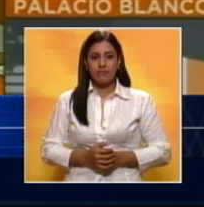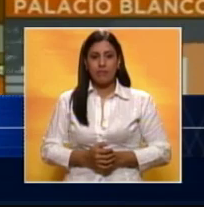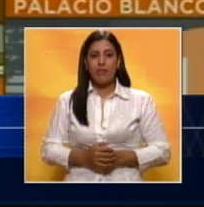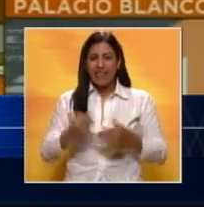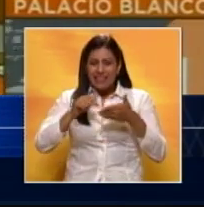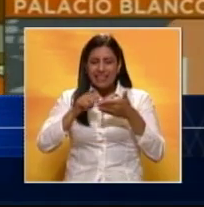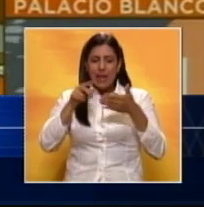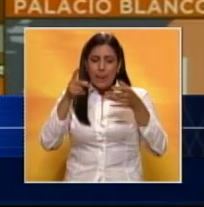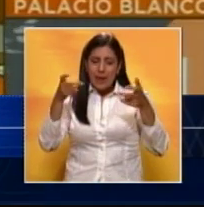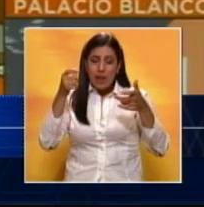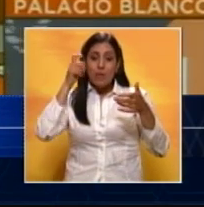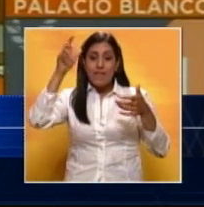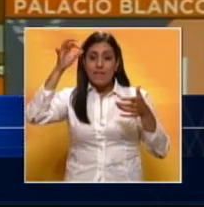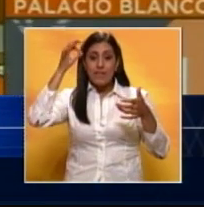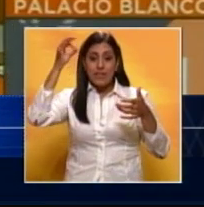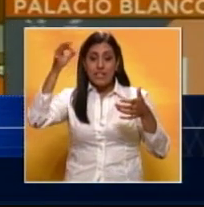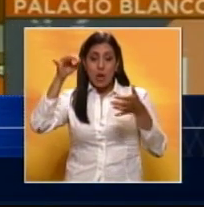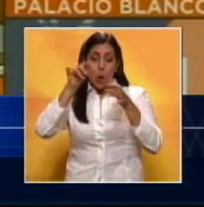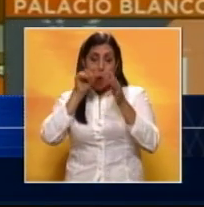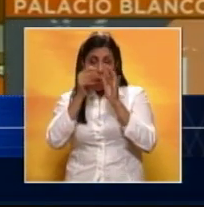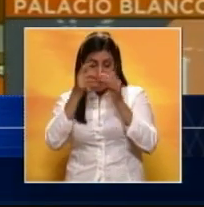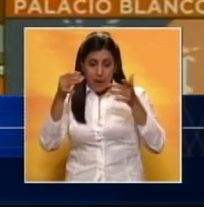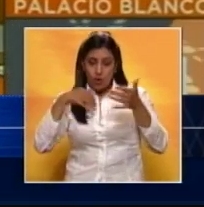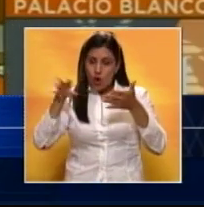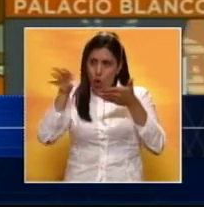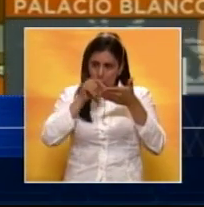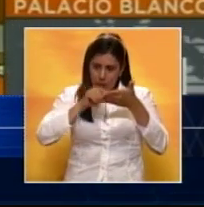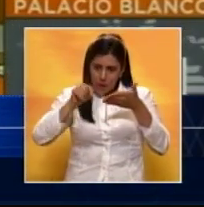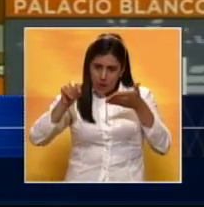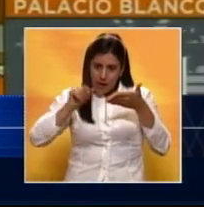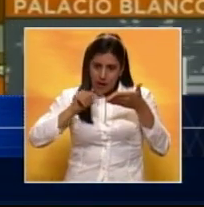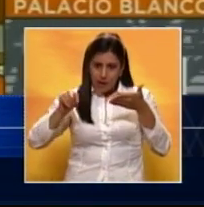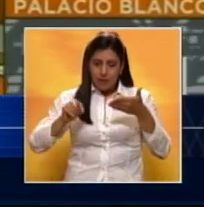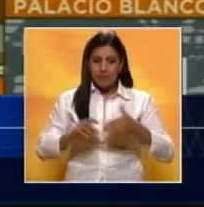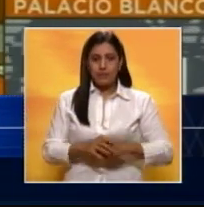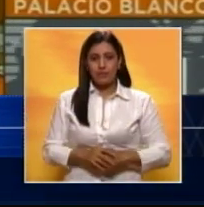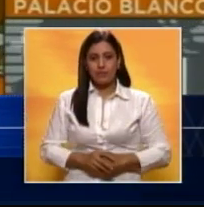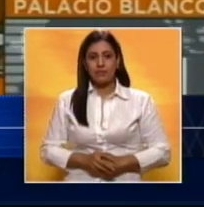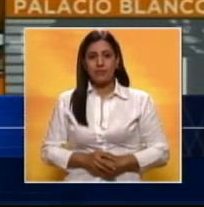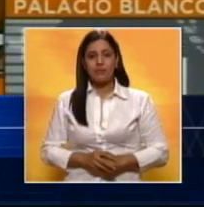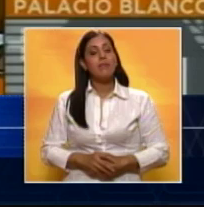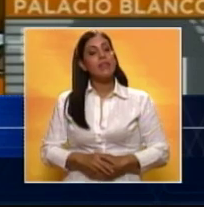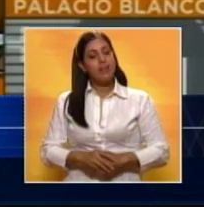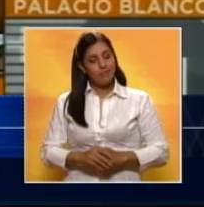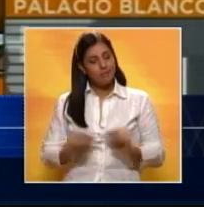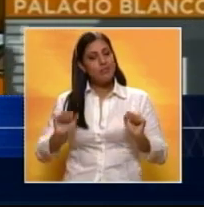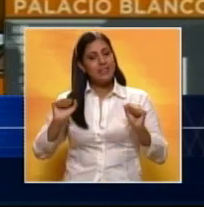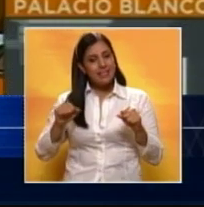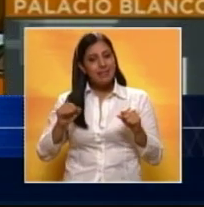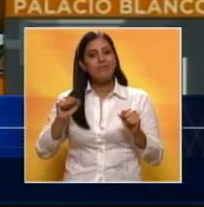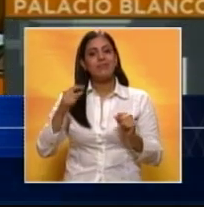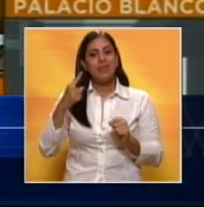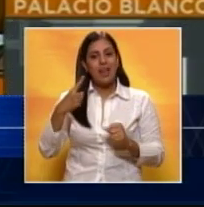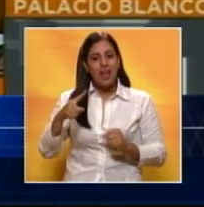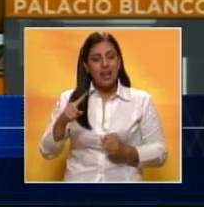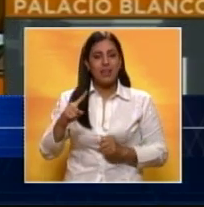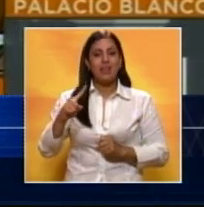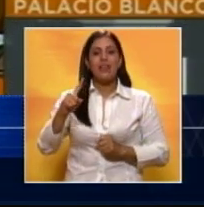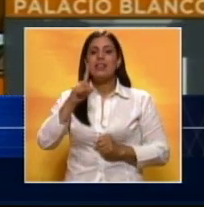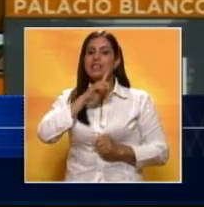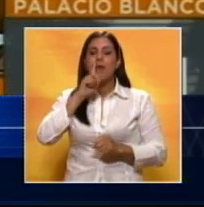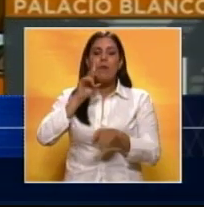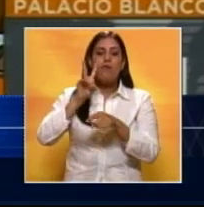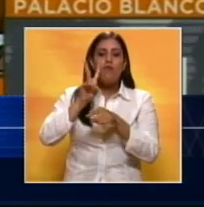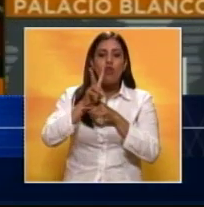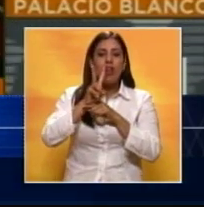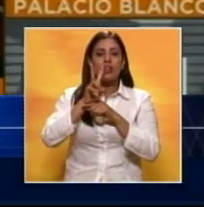estas son palabras de la ciudadana fiscal general de la República en su escrito: en efecto, se incurrió en la